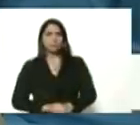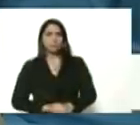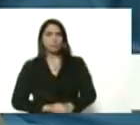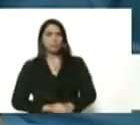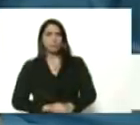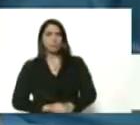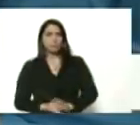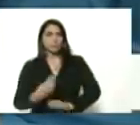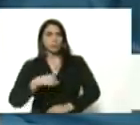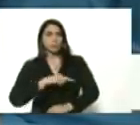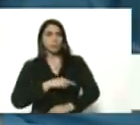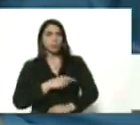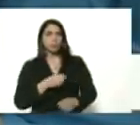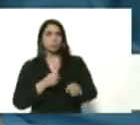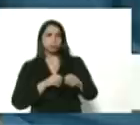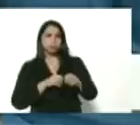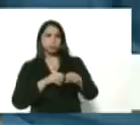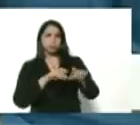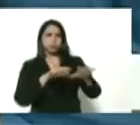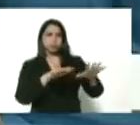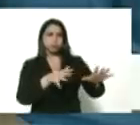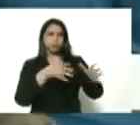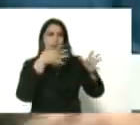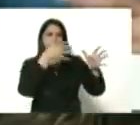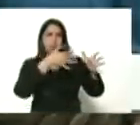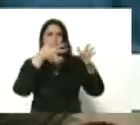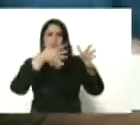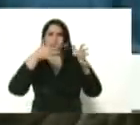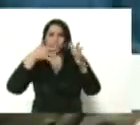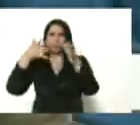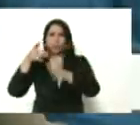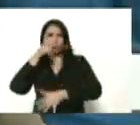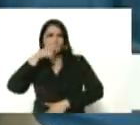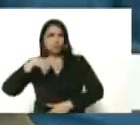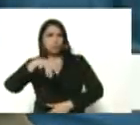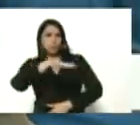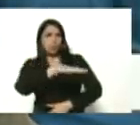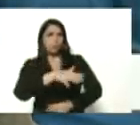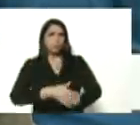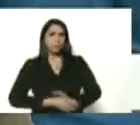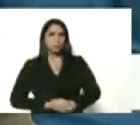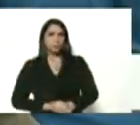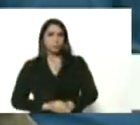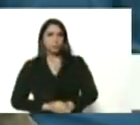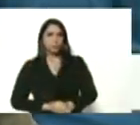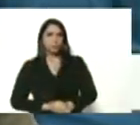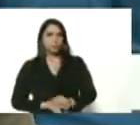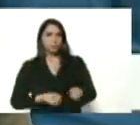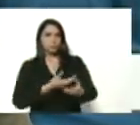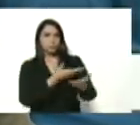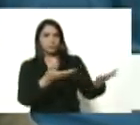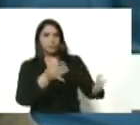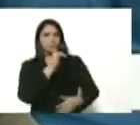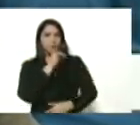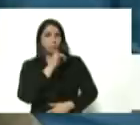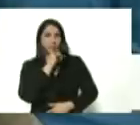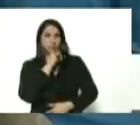Hemos transmitido sus orientaciones y el pueblo ha hecho de esta